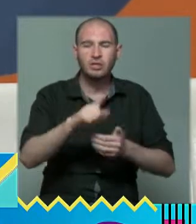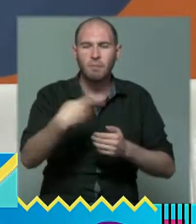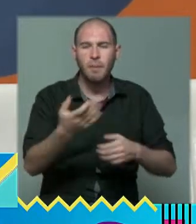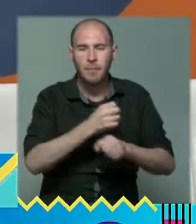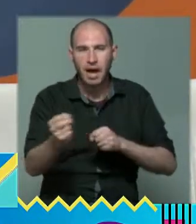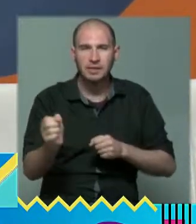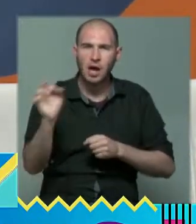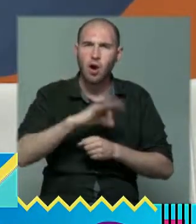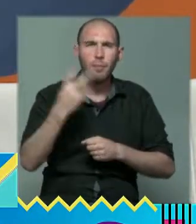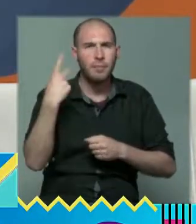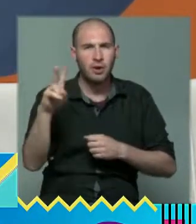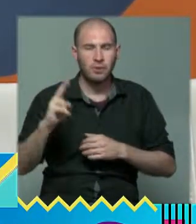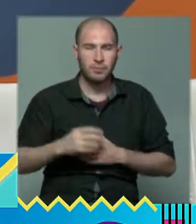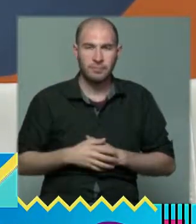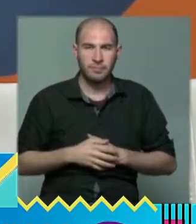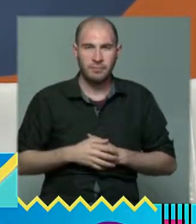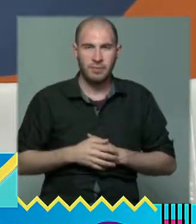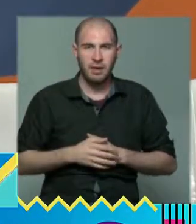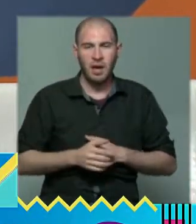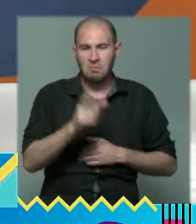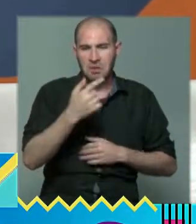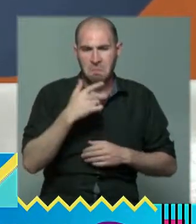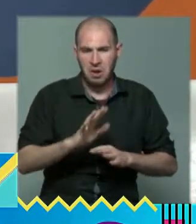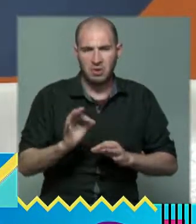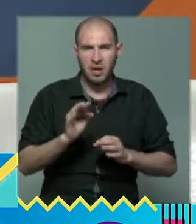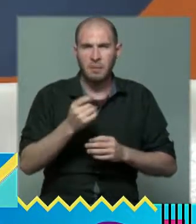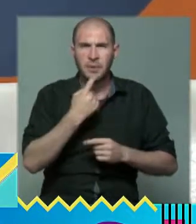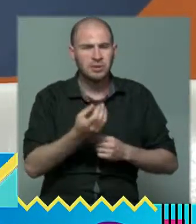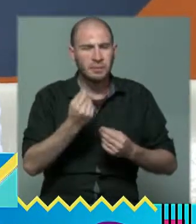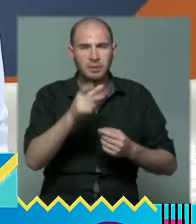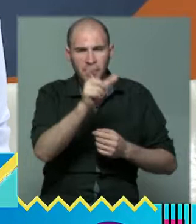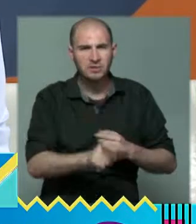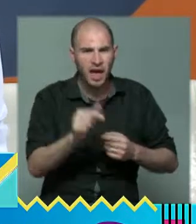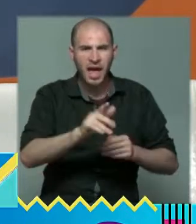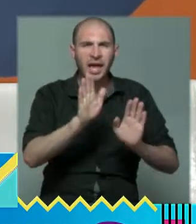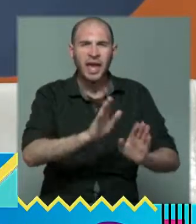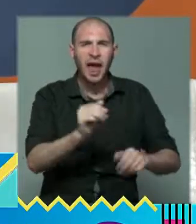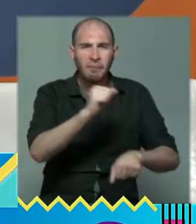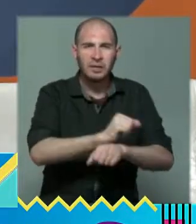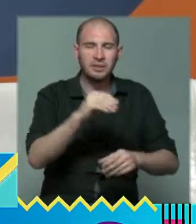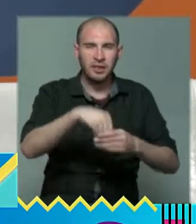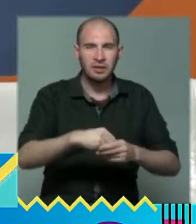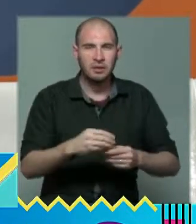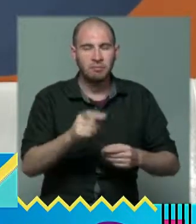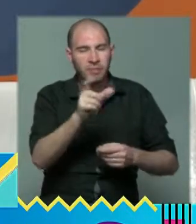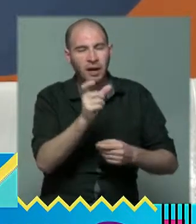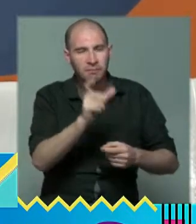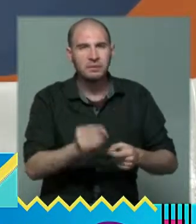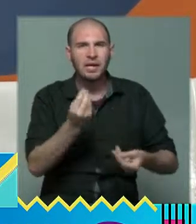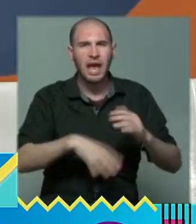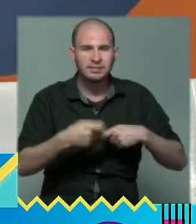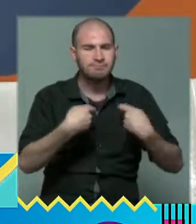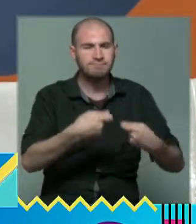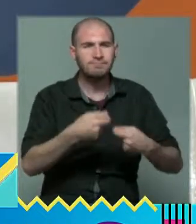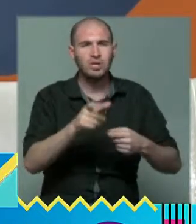o algo mucho más grave. Y nadie se pregunta, a ver, ¿qué pasó con esta persona durante su estadía en el penal? ¿Qué hicimos con esa persona? ¿Para qué